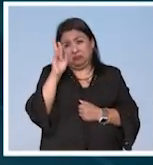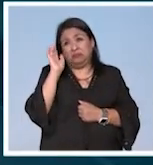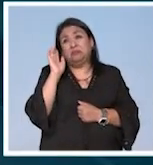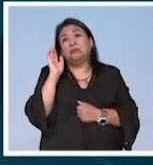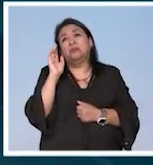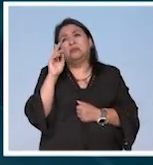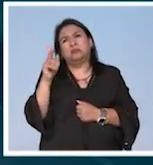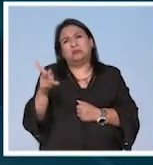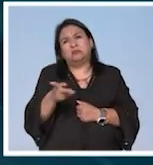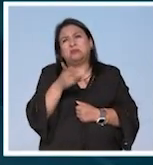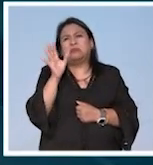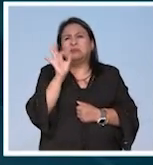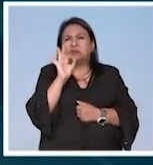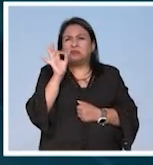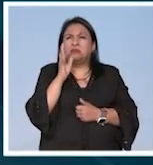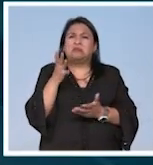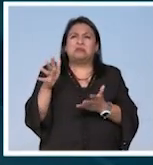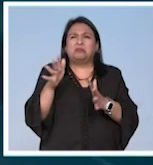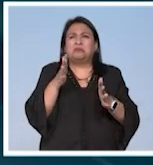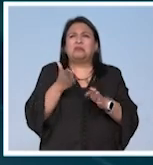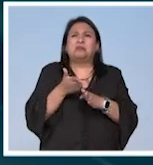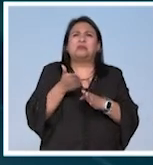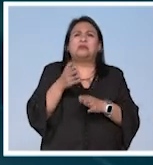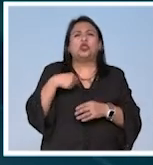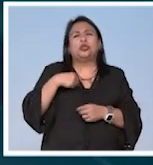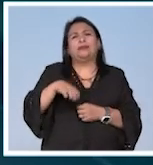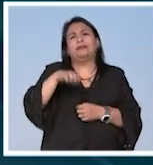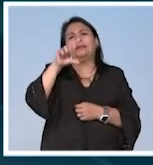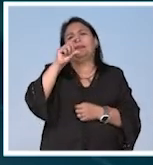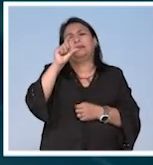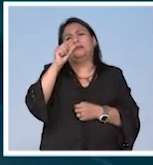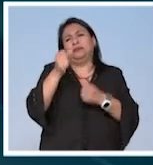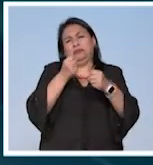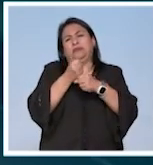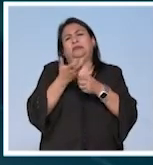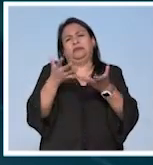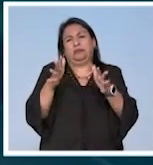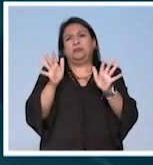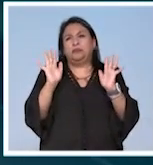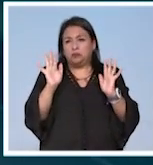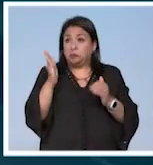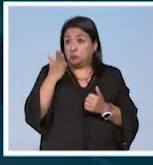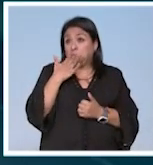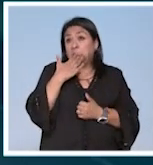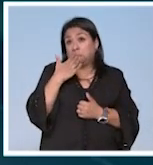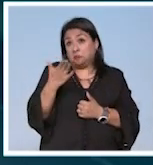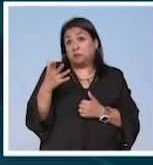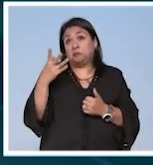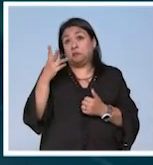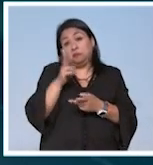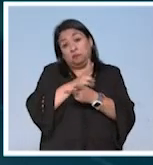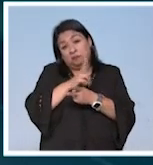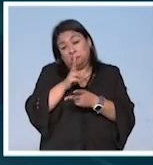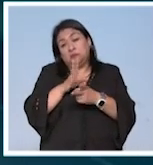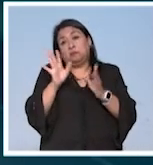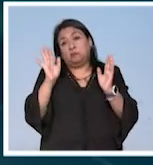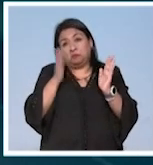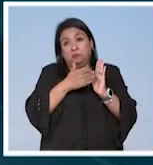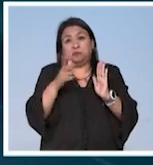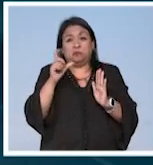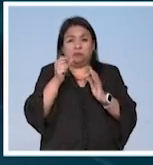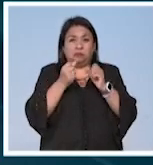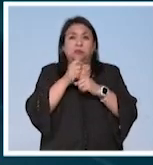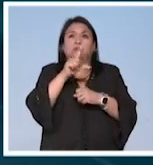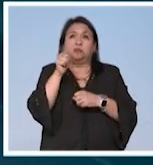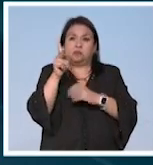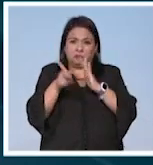encaminada tu pregunta diría yo que más o menos a los 20 años de edad los 20 años estaría bien hay unas vacaciones en esa etapa y yo creo que